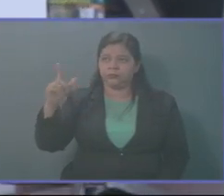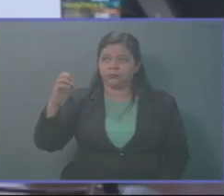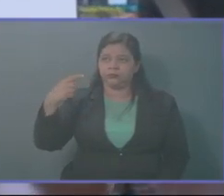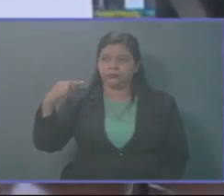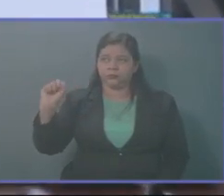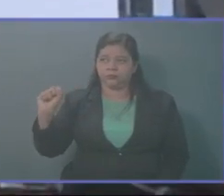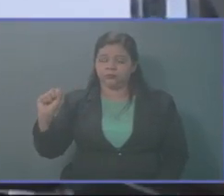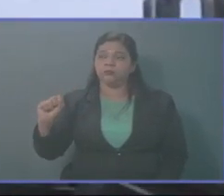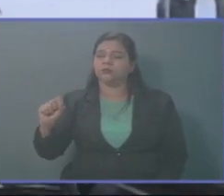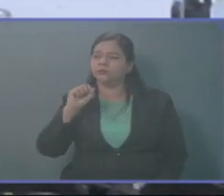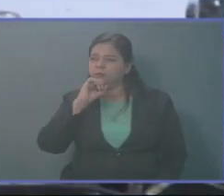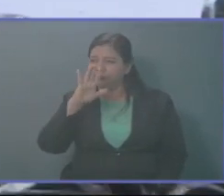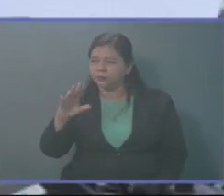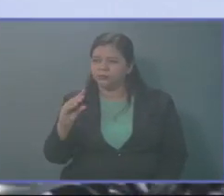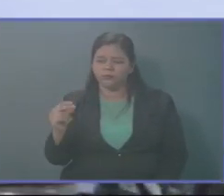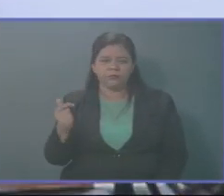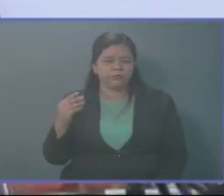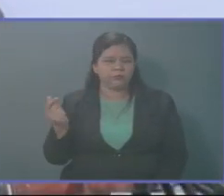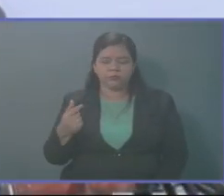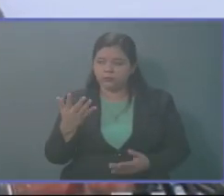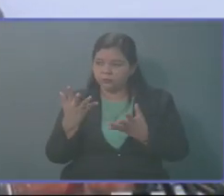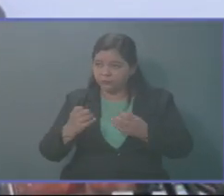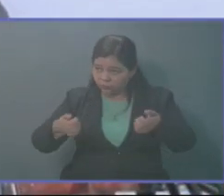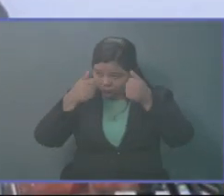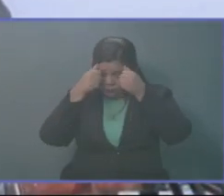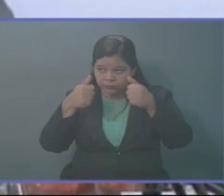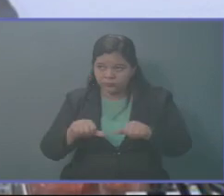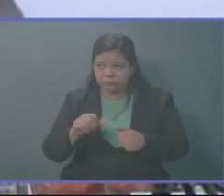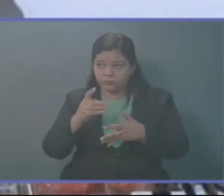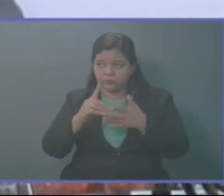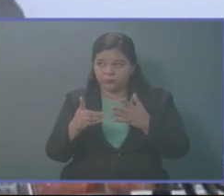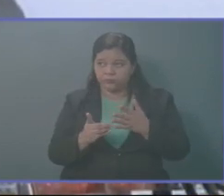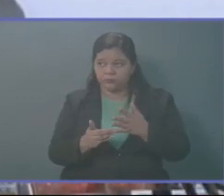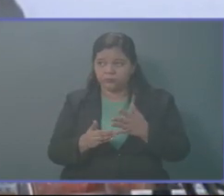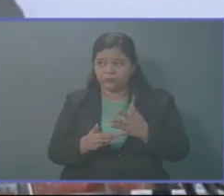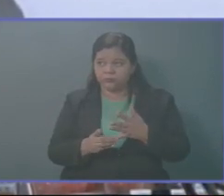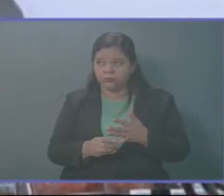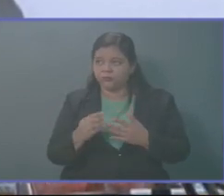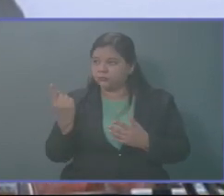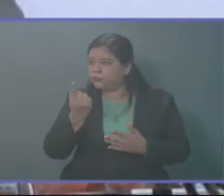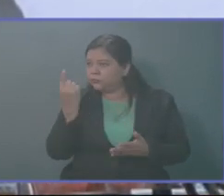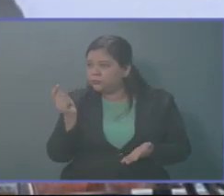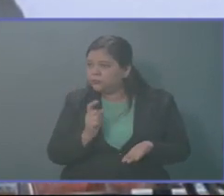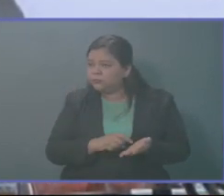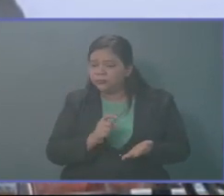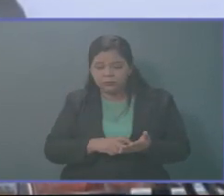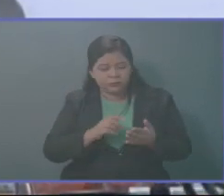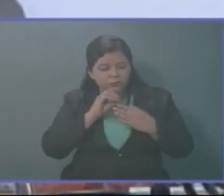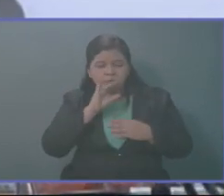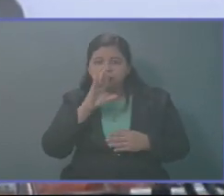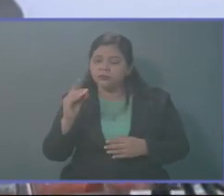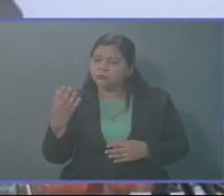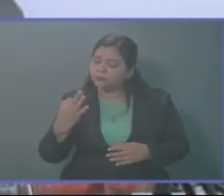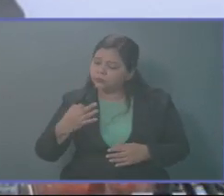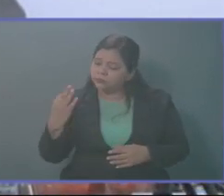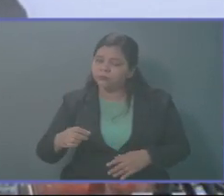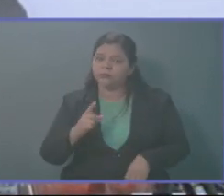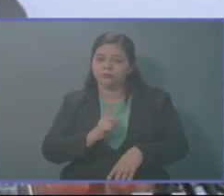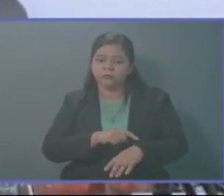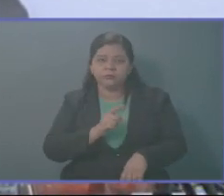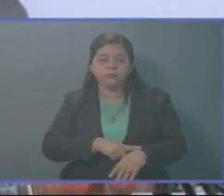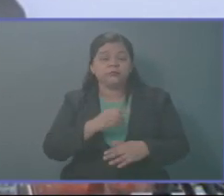de aprobar este decreto es eso, hay que hacerlo con premura, tenemos tiempo